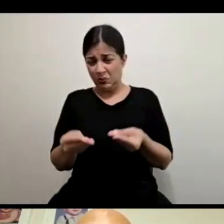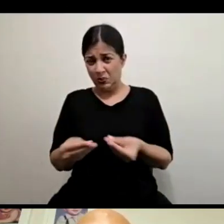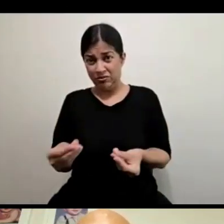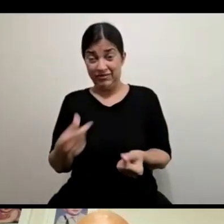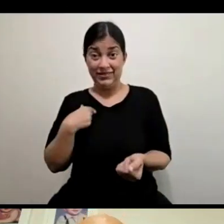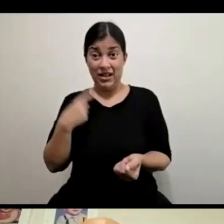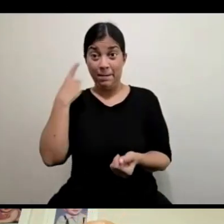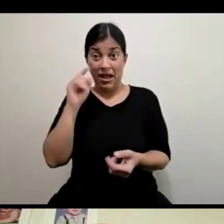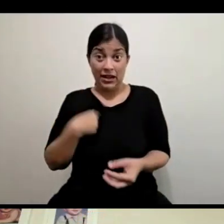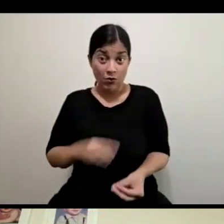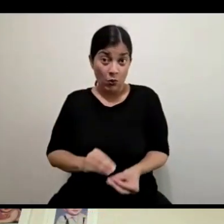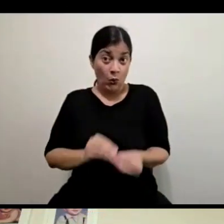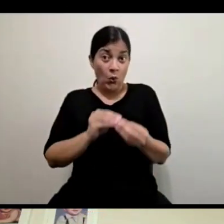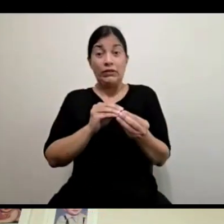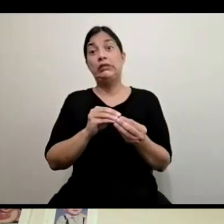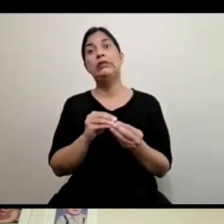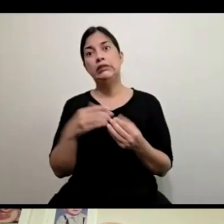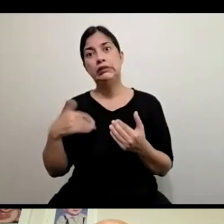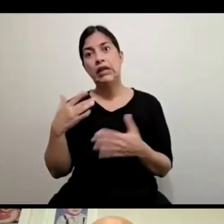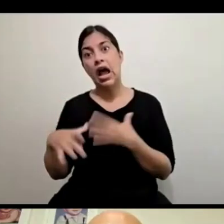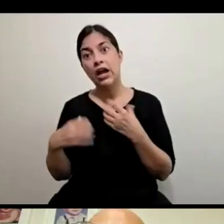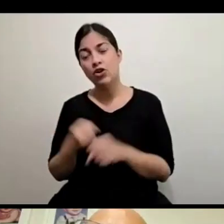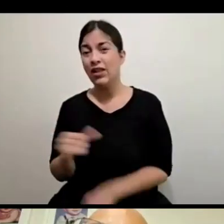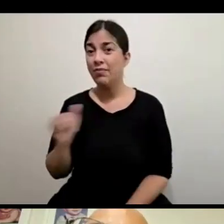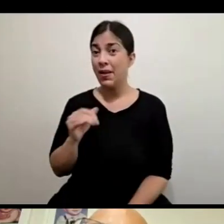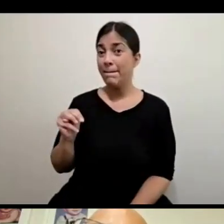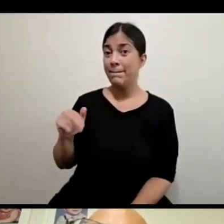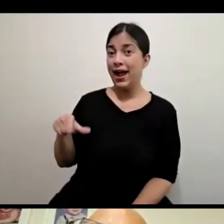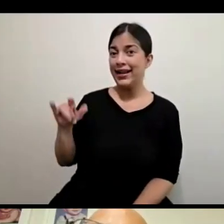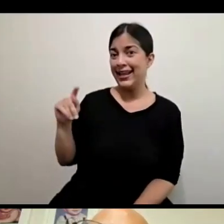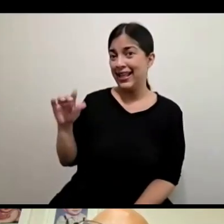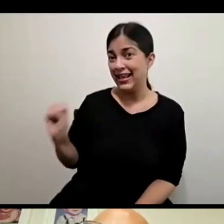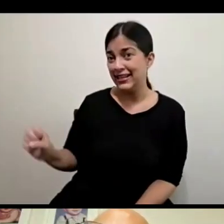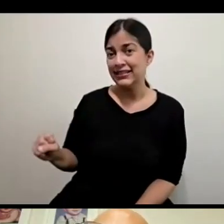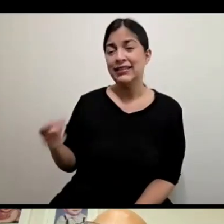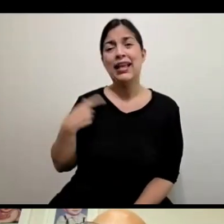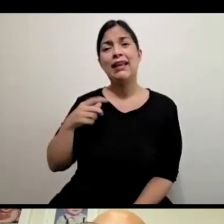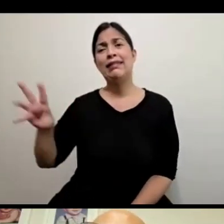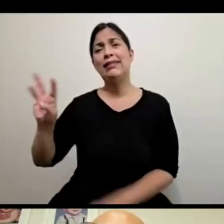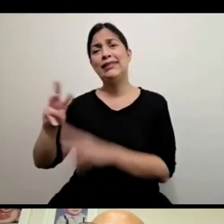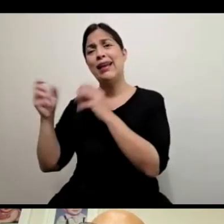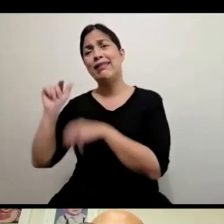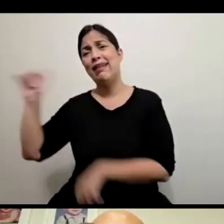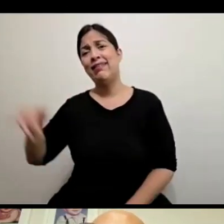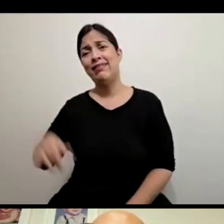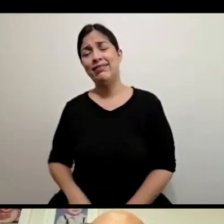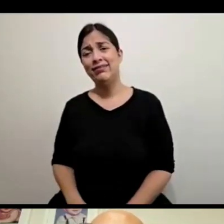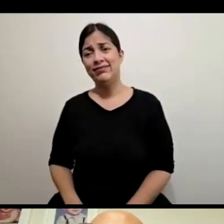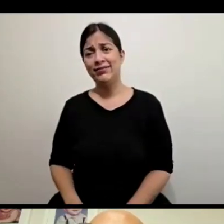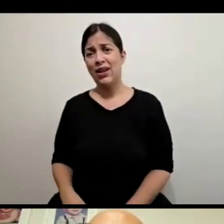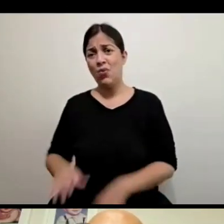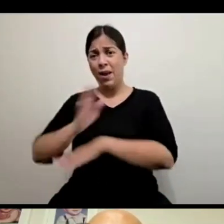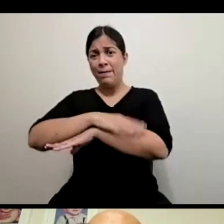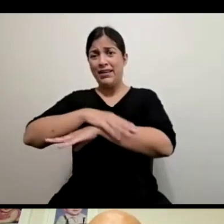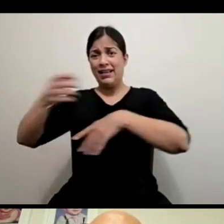volver a poner eso. En eso, inclusive mis maquetas, bendito, están en el taller allá arriba, en Barranquita, en una mesa tapada con un plástico,